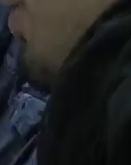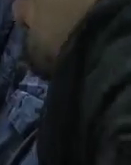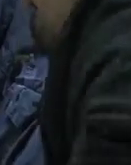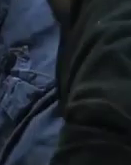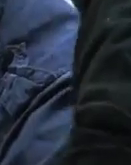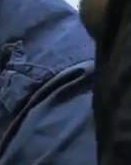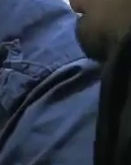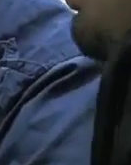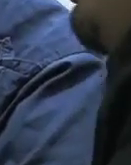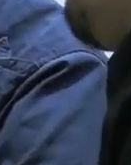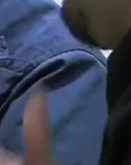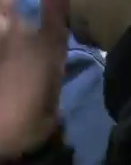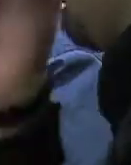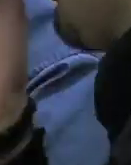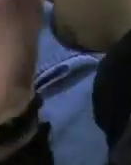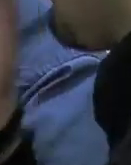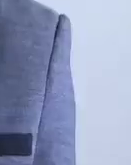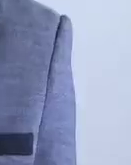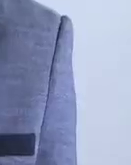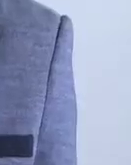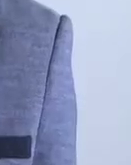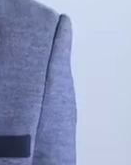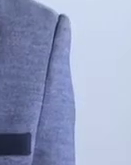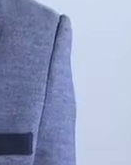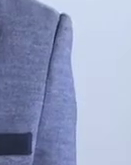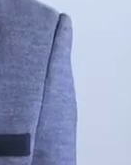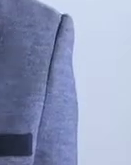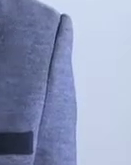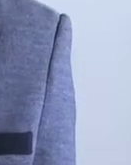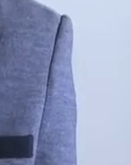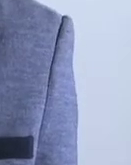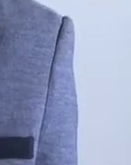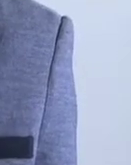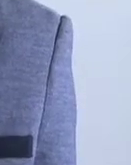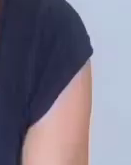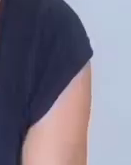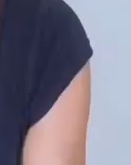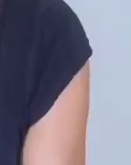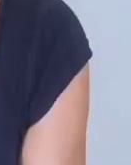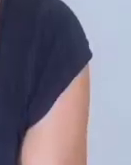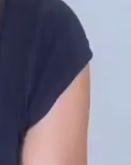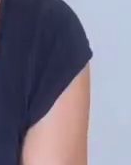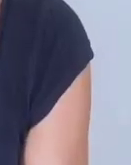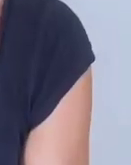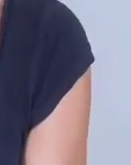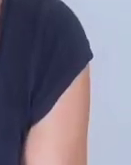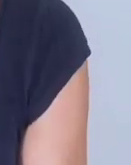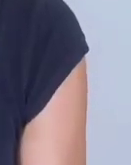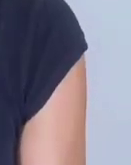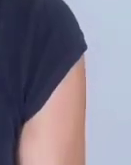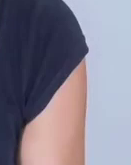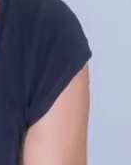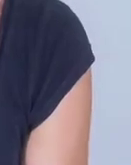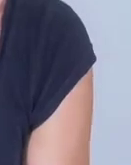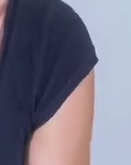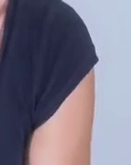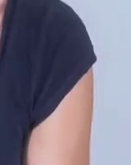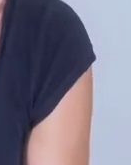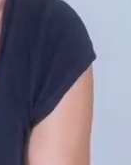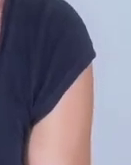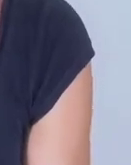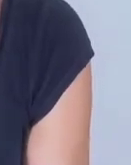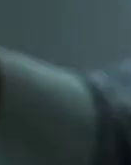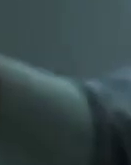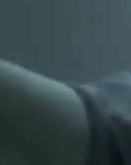existe literatura al respecto, no existe una bibliografía o un autor que te diga, mira, así se hace una producción. Eso es algo que uno no encuentra en YouTube, uno no lo encuentra en un